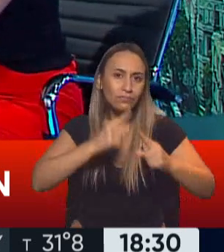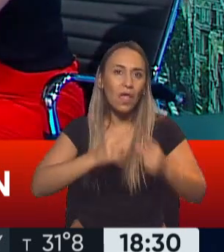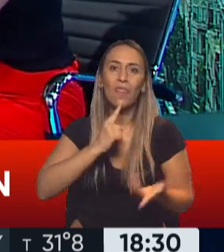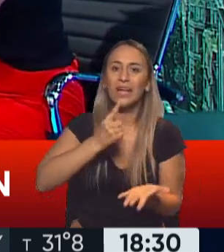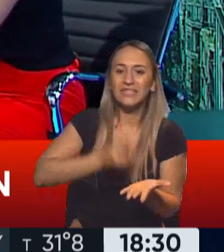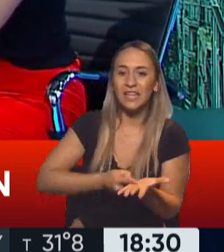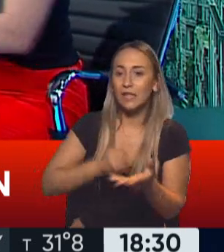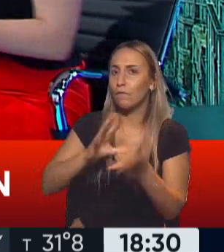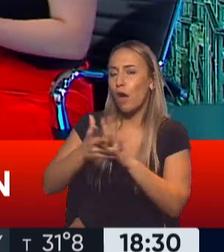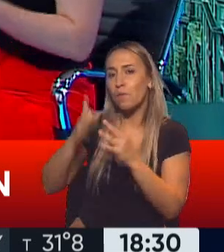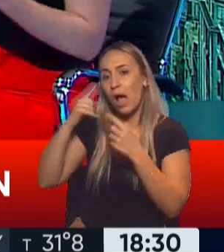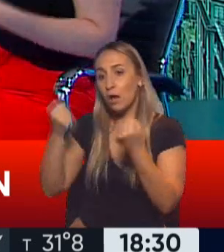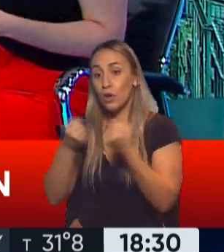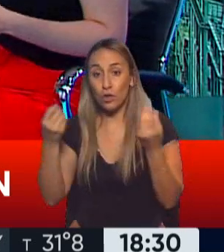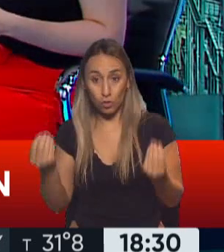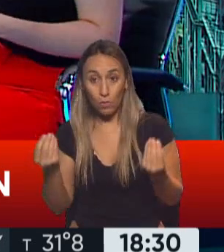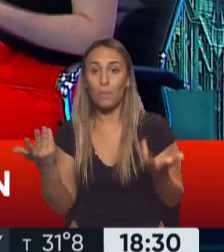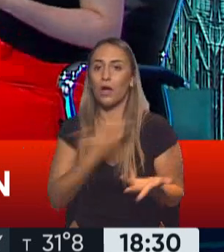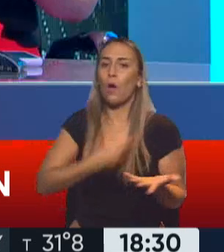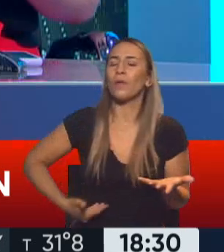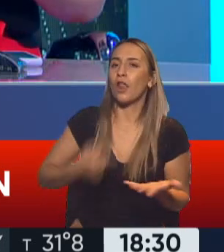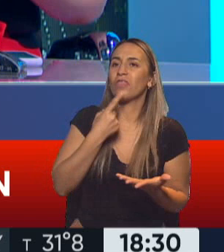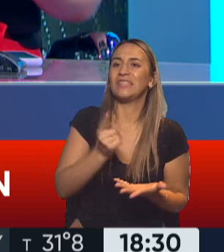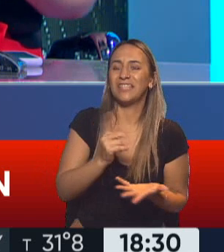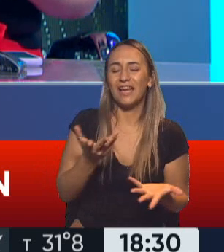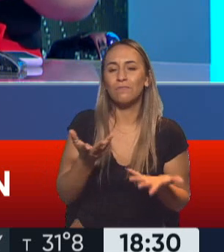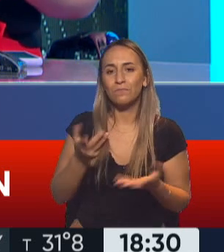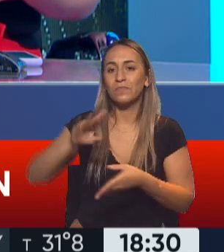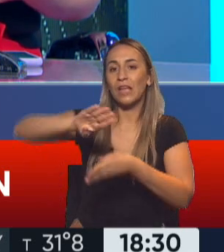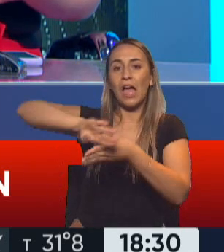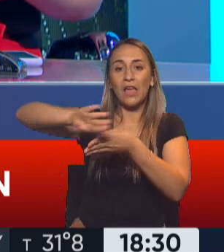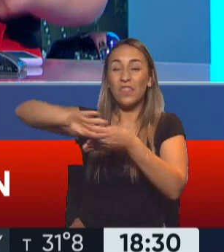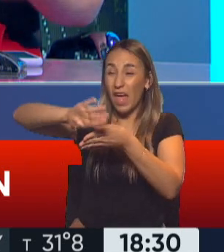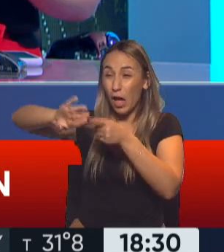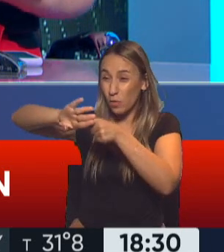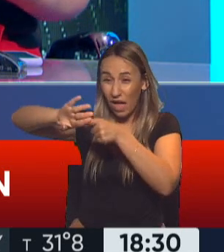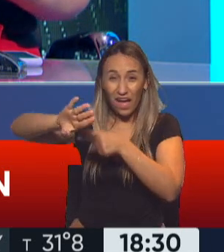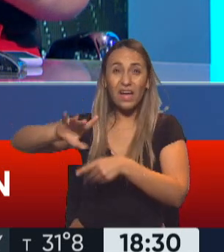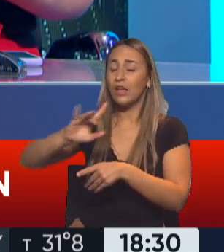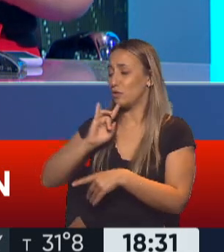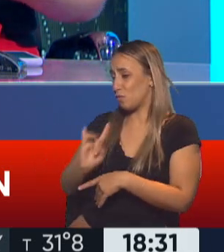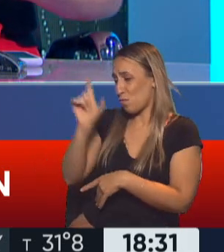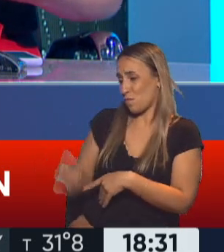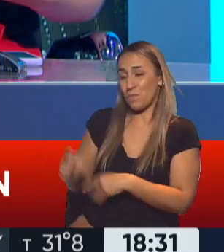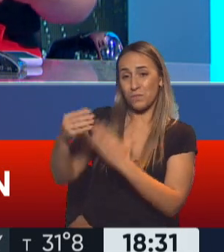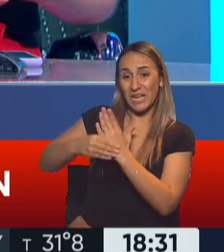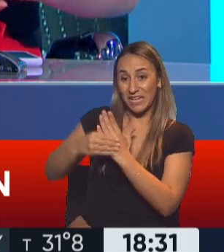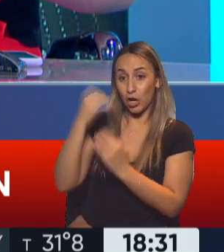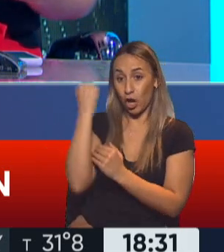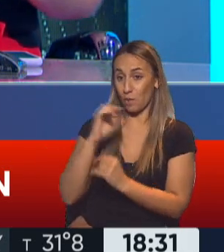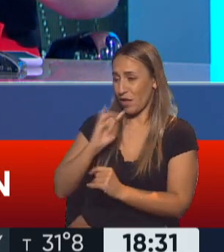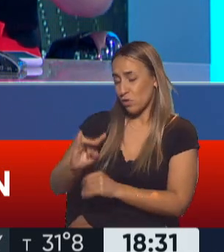planteando el gobierno es que no se trata de una deuda que tiene que arreglar propiamente un ministro o un ministerio de Economía, sino que se